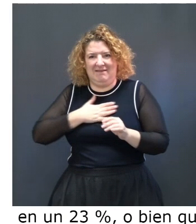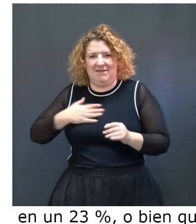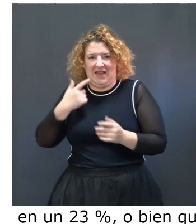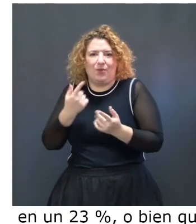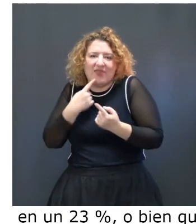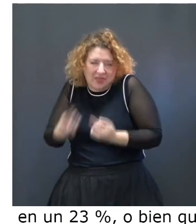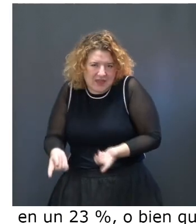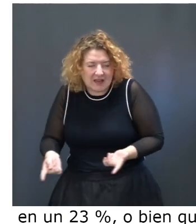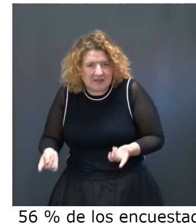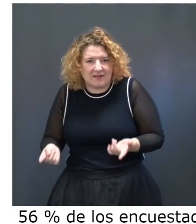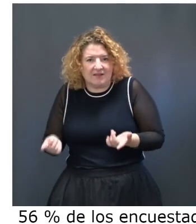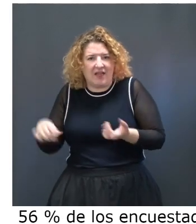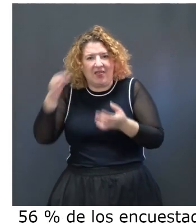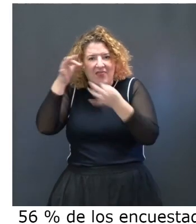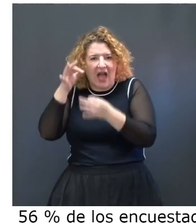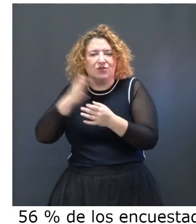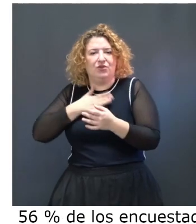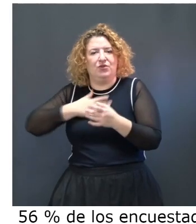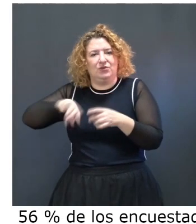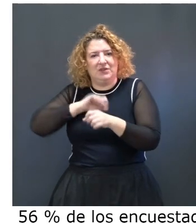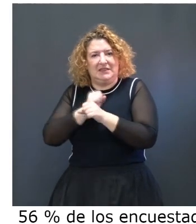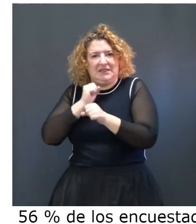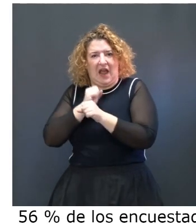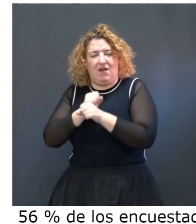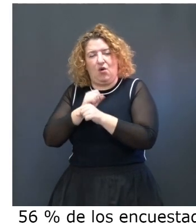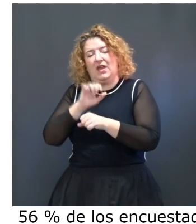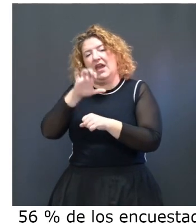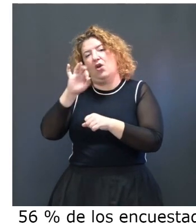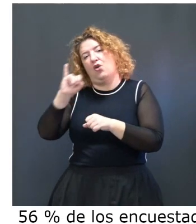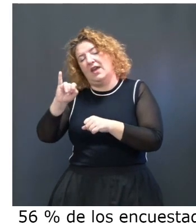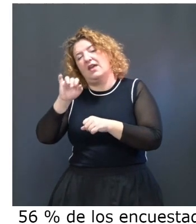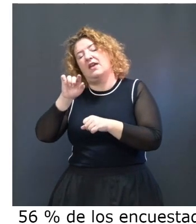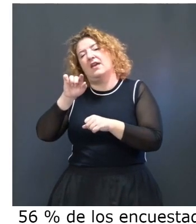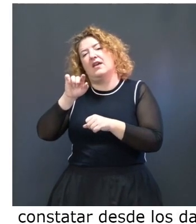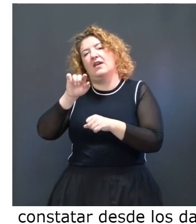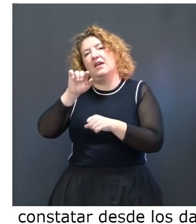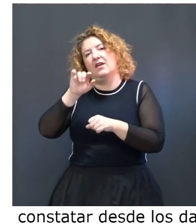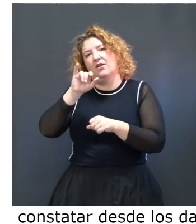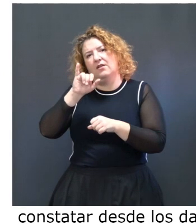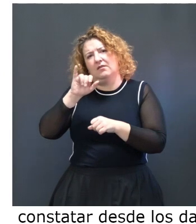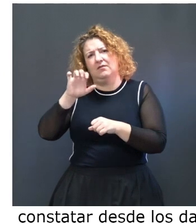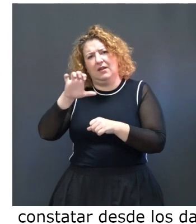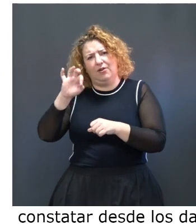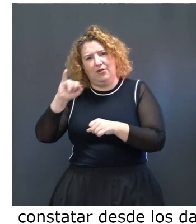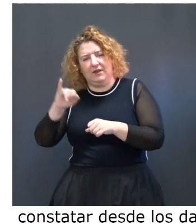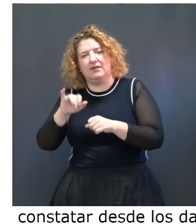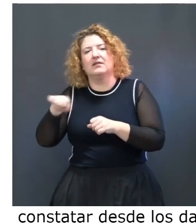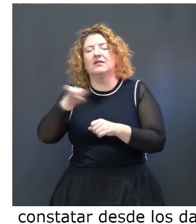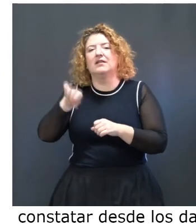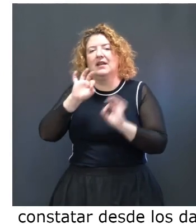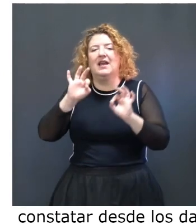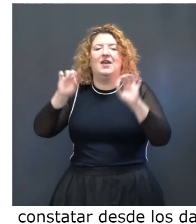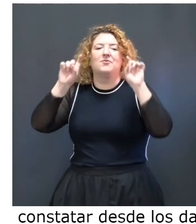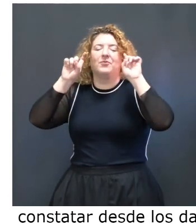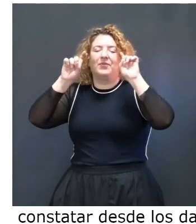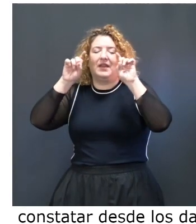constatar desde los datos y desde el trabajo que desde la OEI hacemos en política pública, en investigación, en capacitación docente,